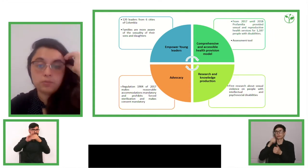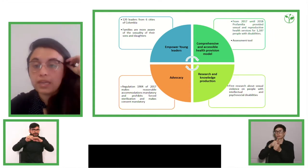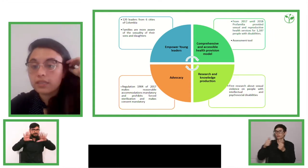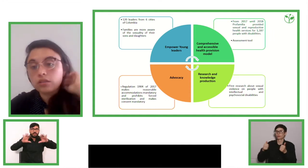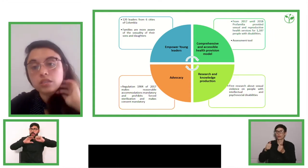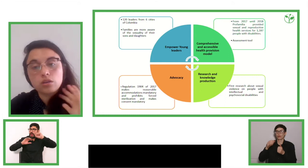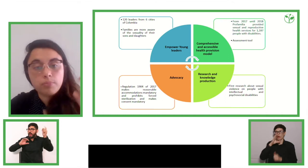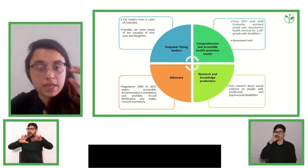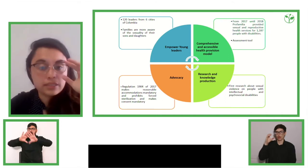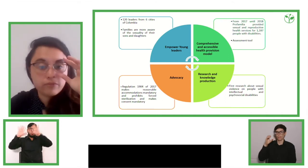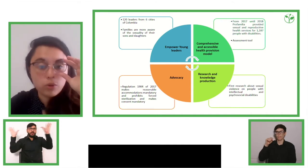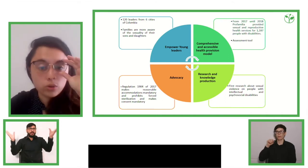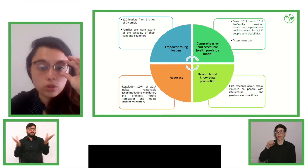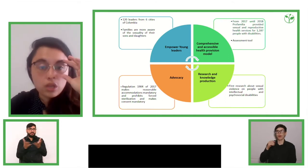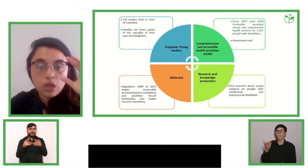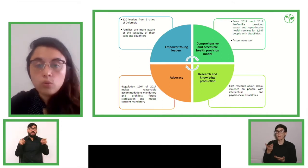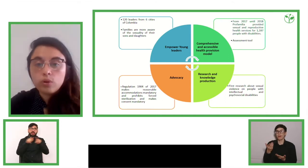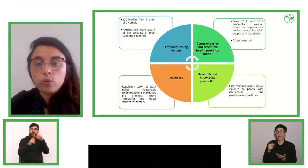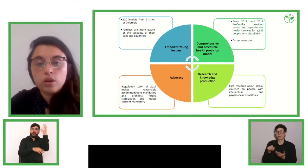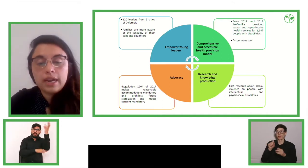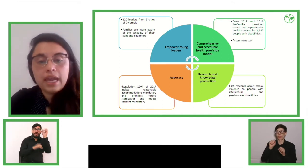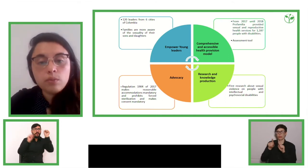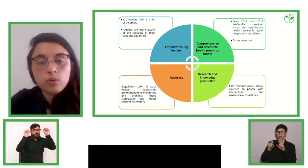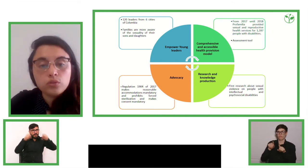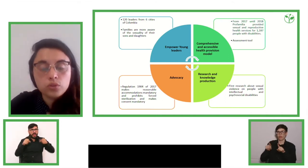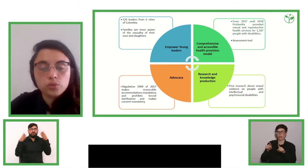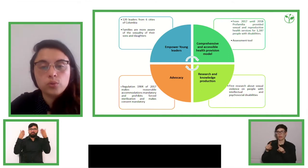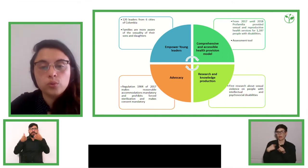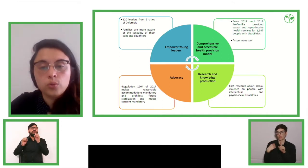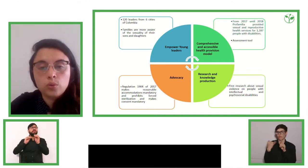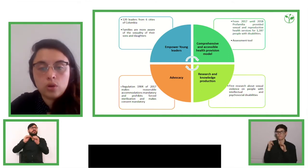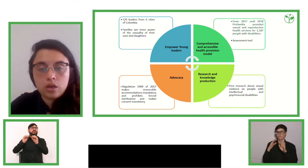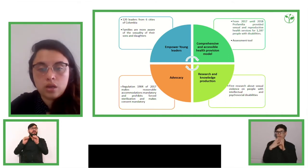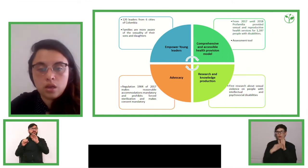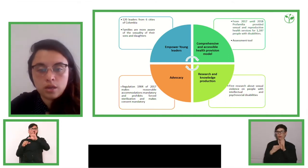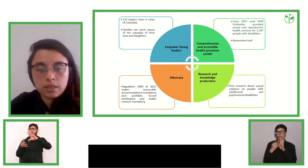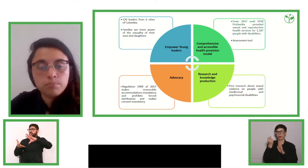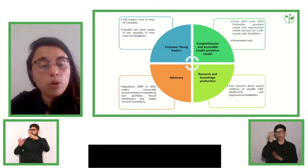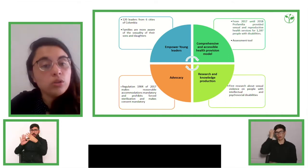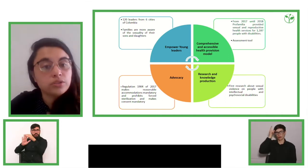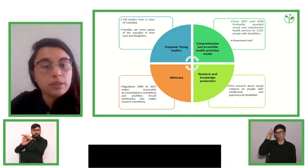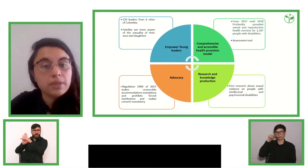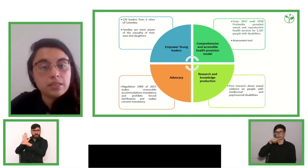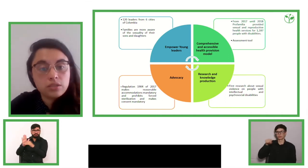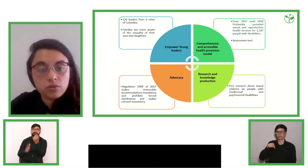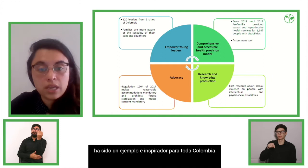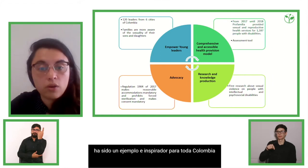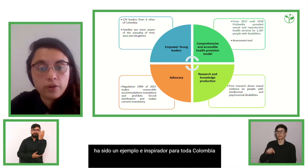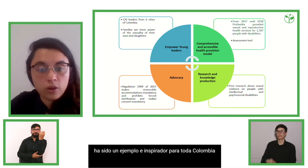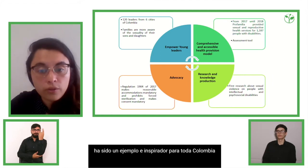de defensa que se basan en este modelo comprensivo, fuimos capaces de